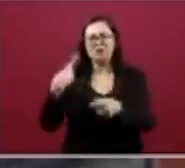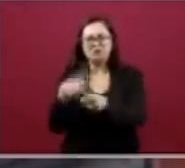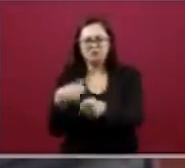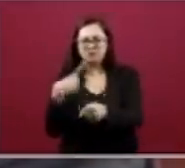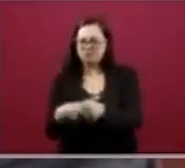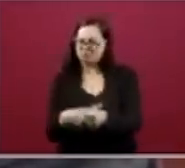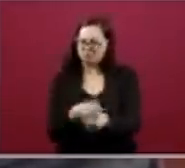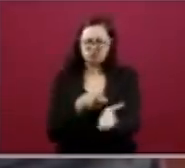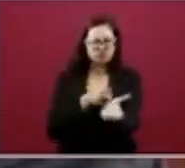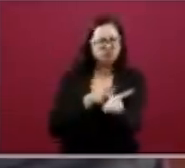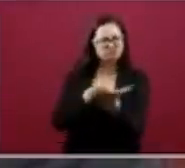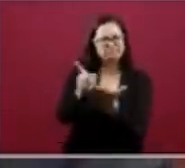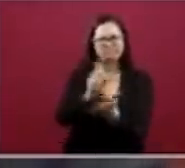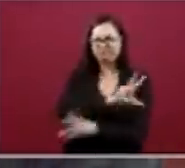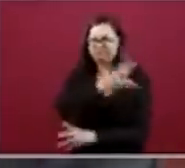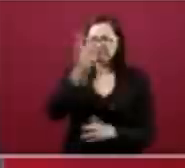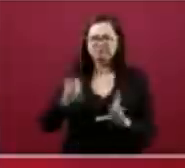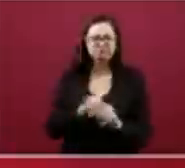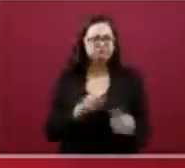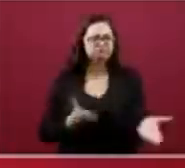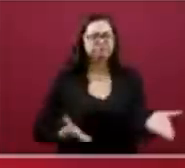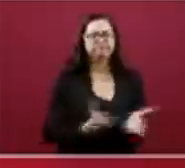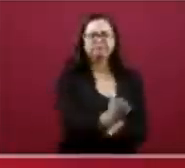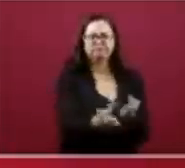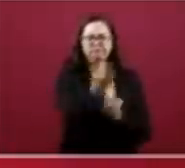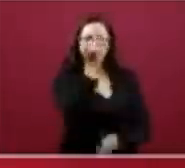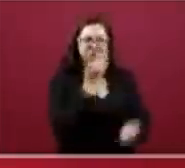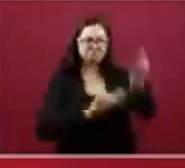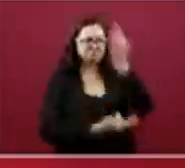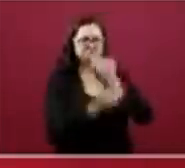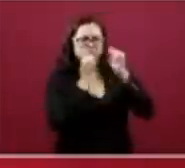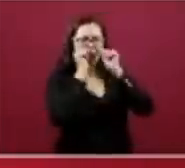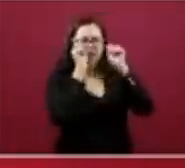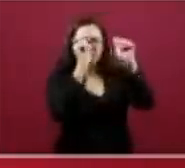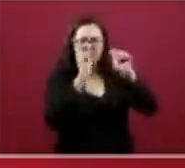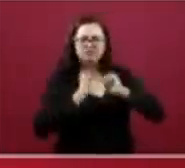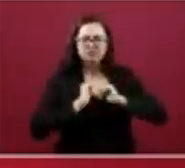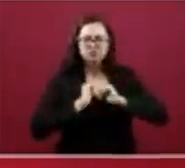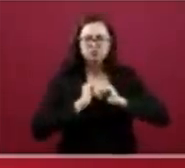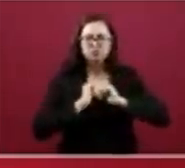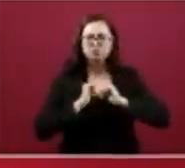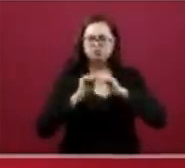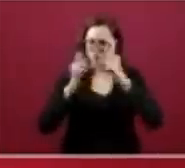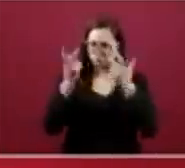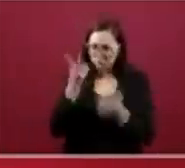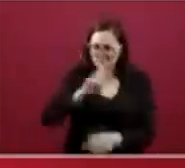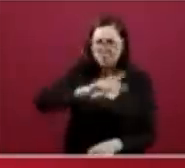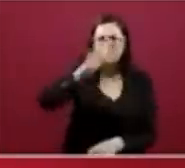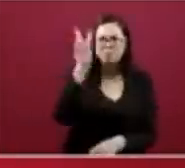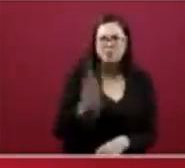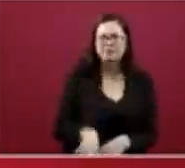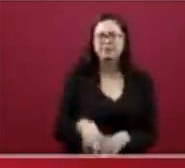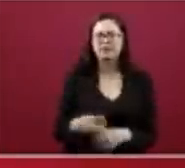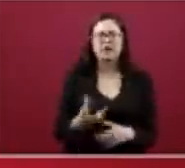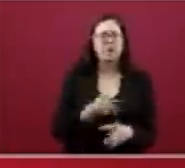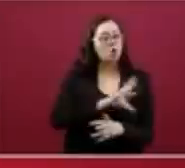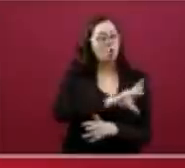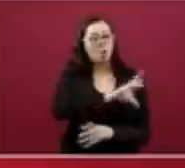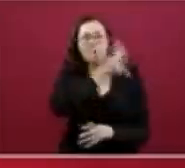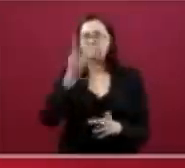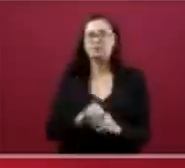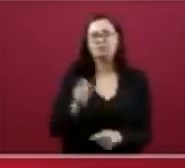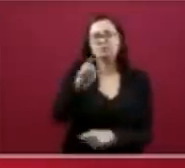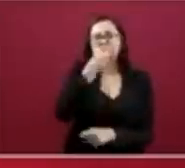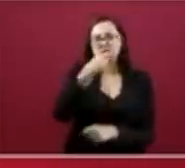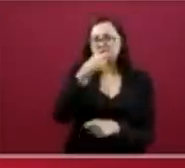derecho a ser atendido, que tenga atención médica y que tenga todos los